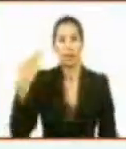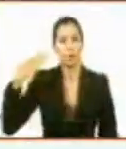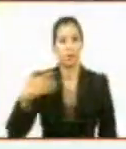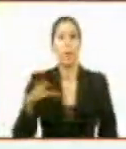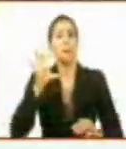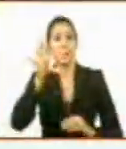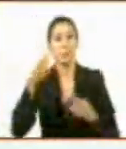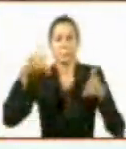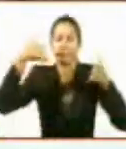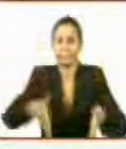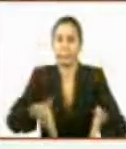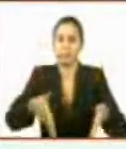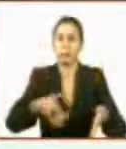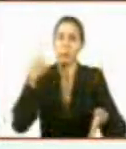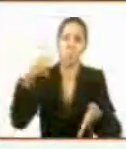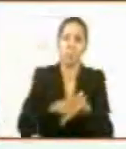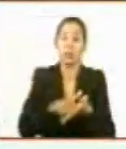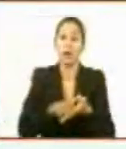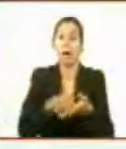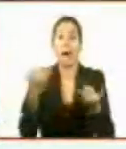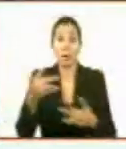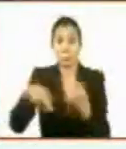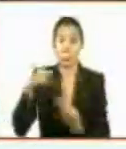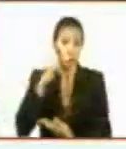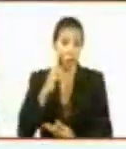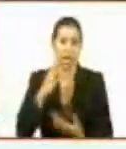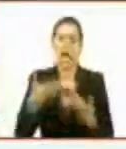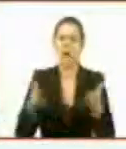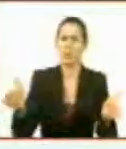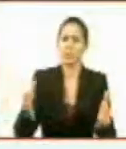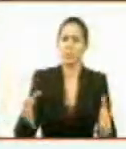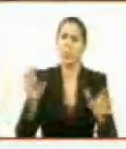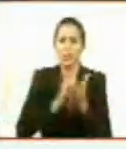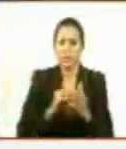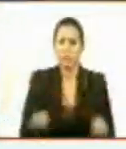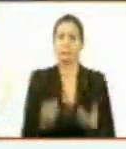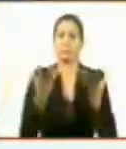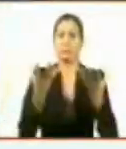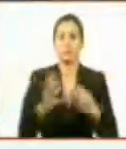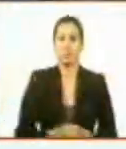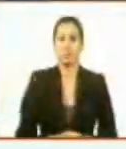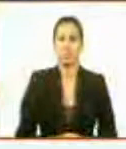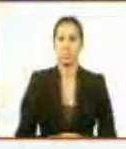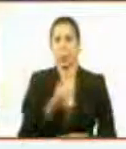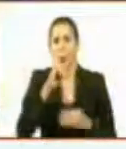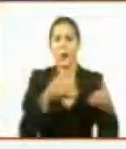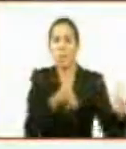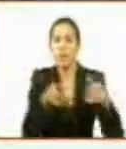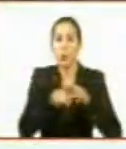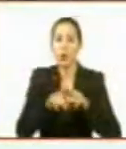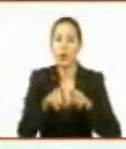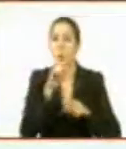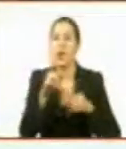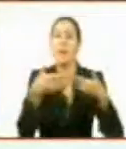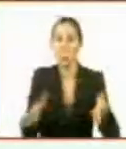enterrada. La revolución bolivariana abrió la puerta. Y aquí venimos, abriendo el camino ahora, ya no la puerta nada más. Dejamos la